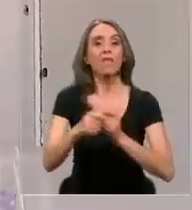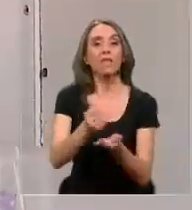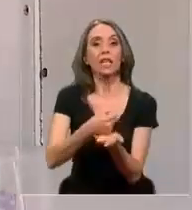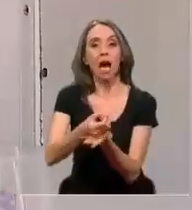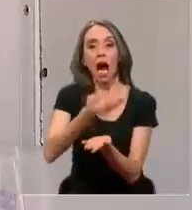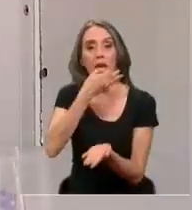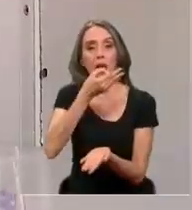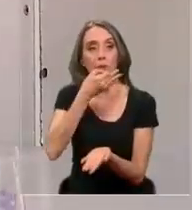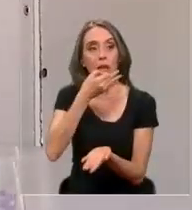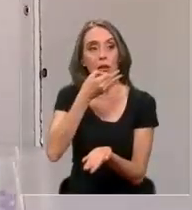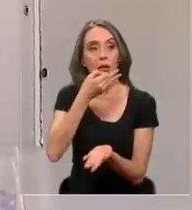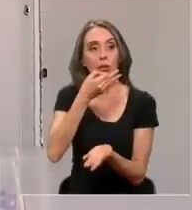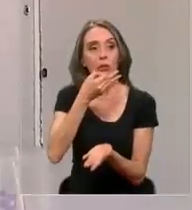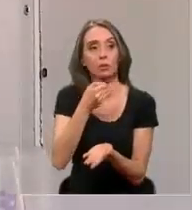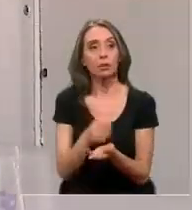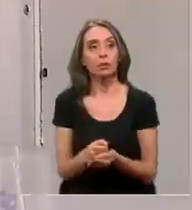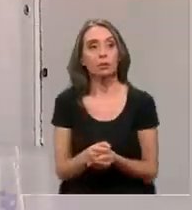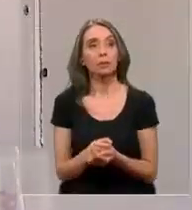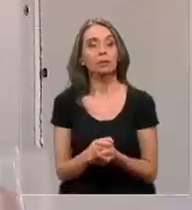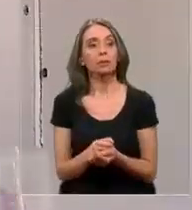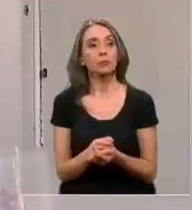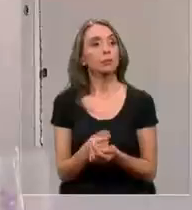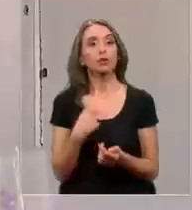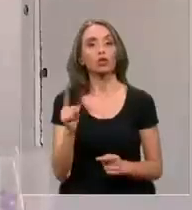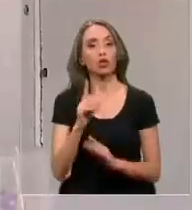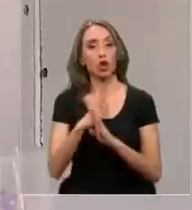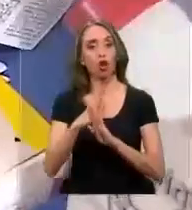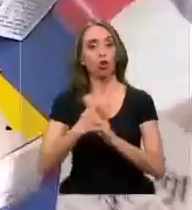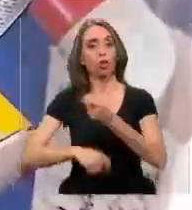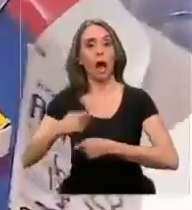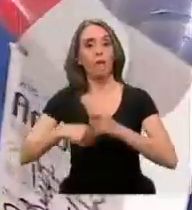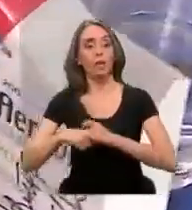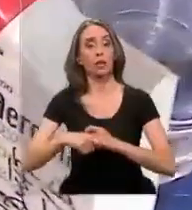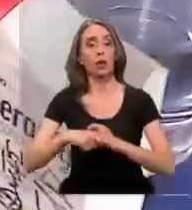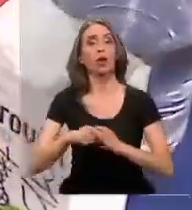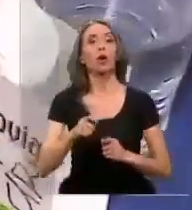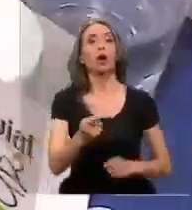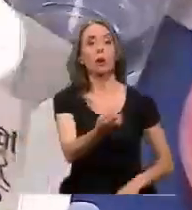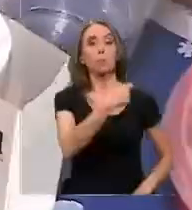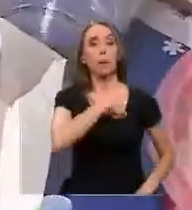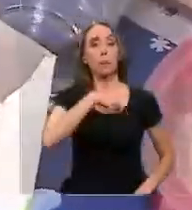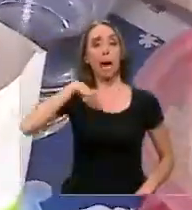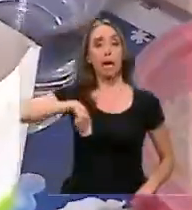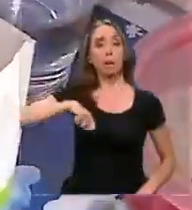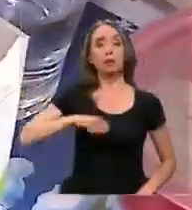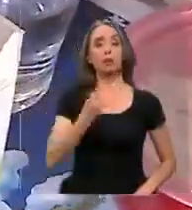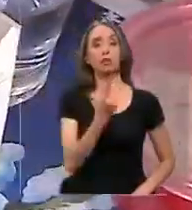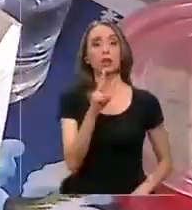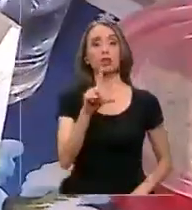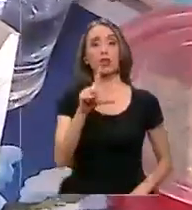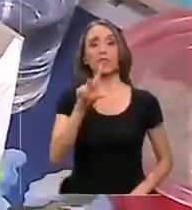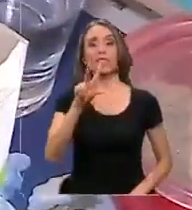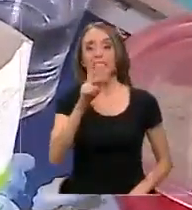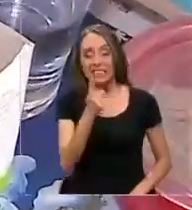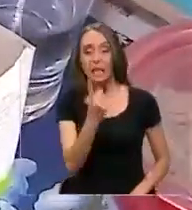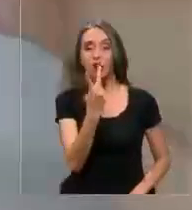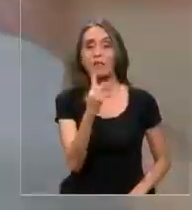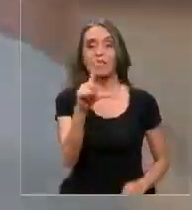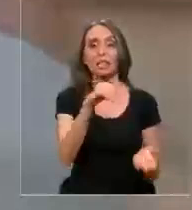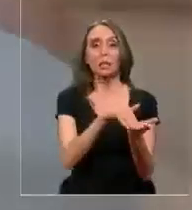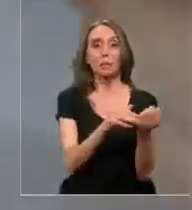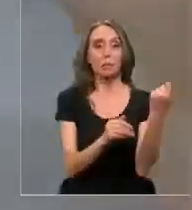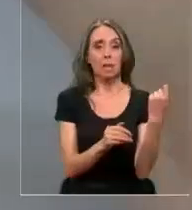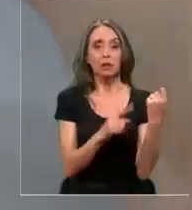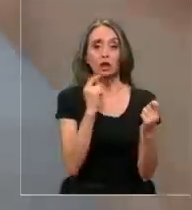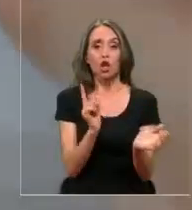medicamentos ya no estoy traficando yo recibimos una pensión de 127 no me alcanza para comprar el